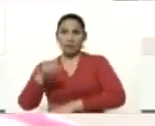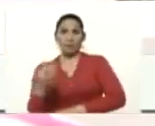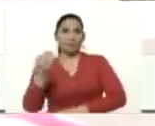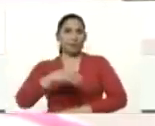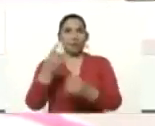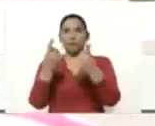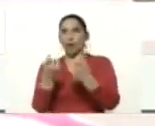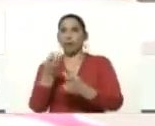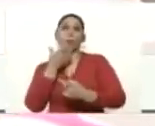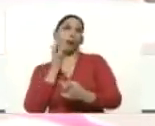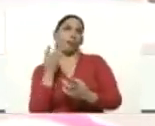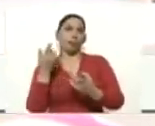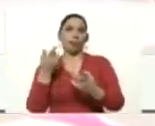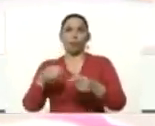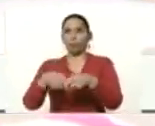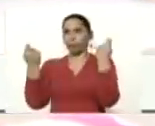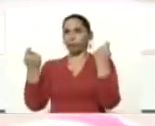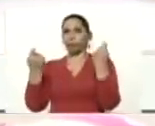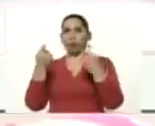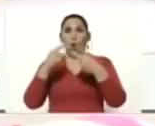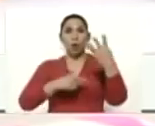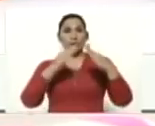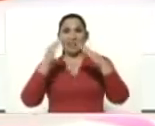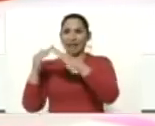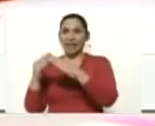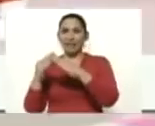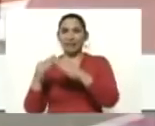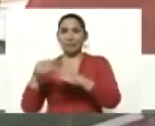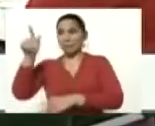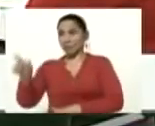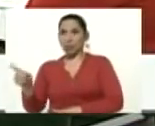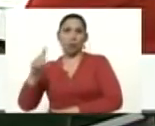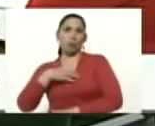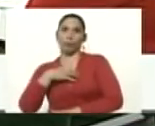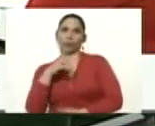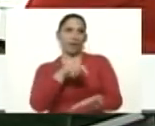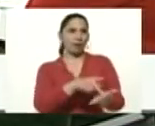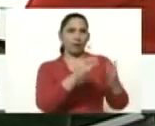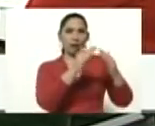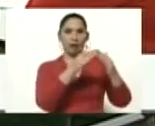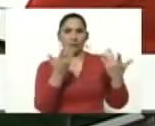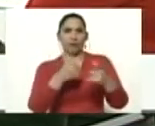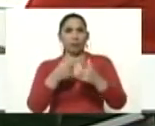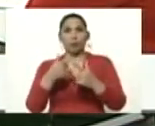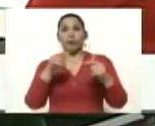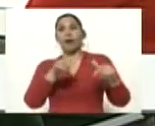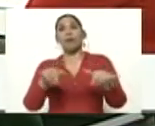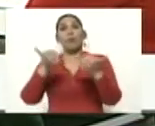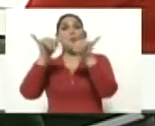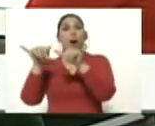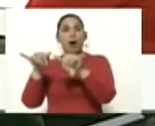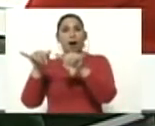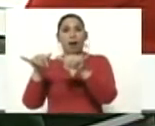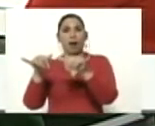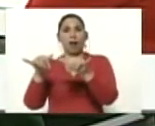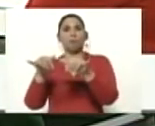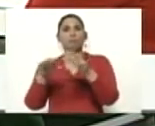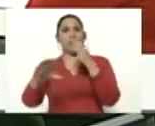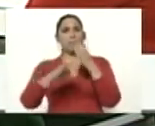gente se le había dañado cosas en su casa y el plomero no podía ir, ¿no? Igual en el sector transporte,